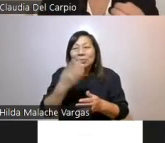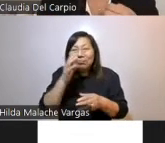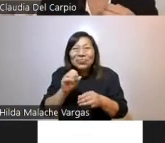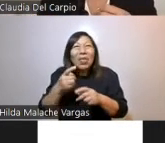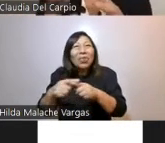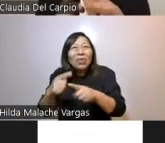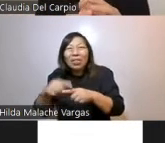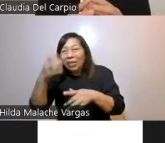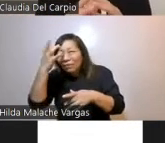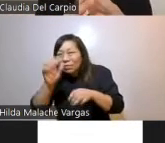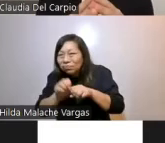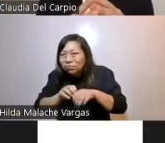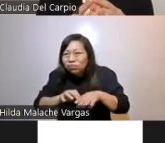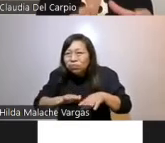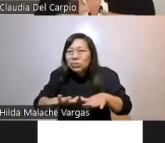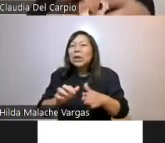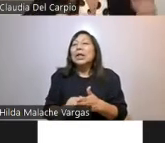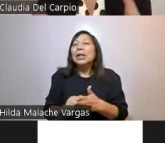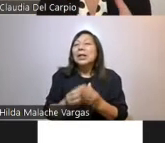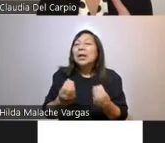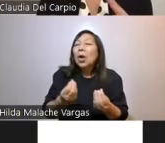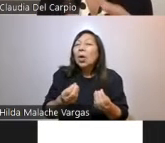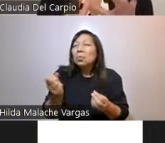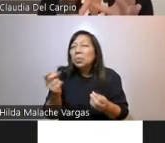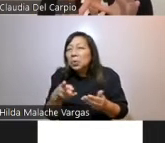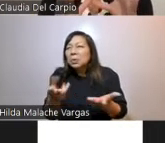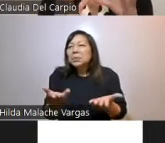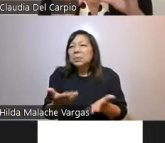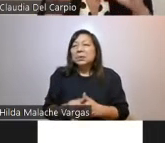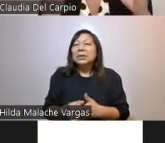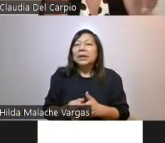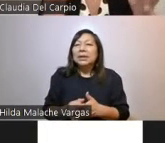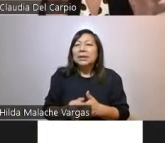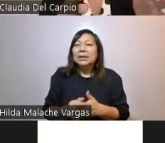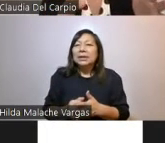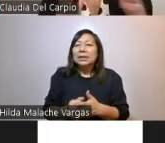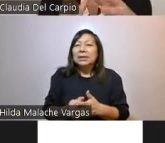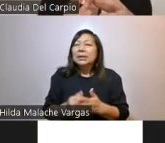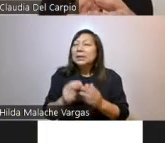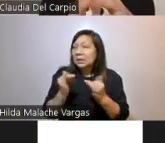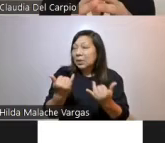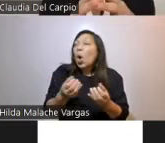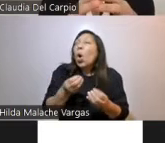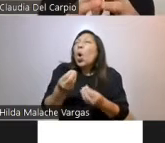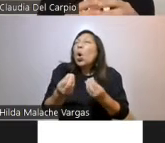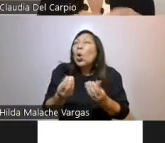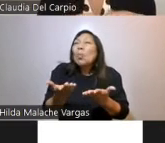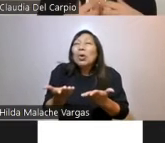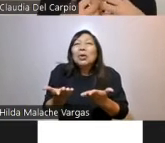sexual, sino las infecciones vaginales estas endógenas, porque vamos a ver cómo es que el